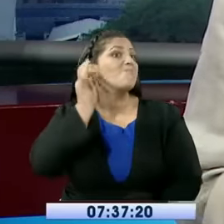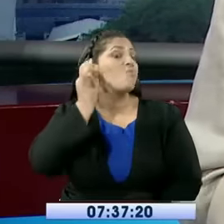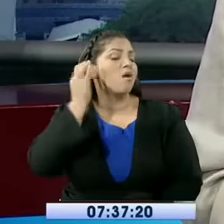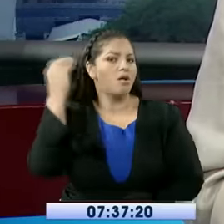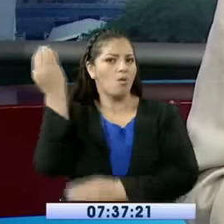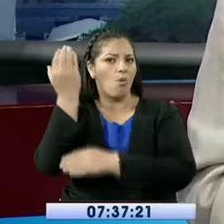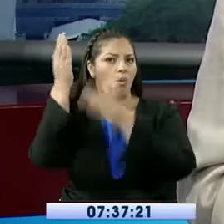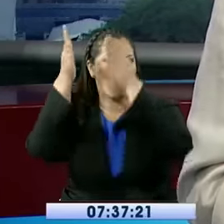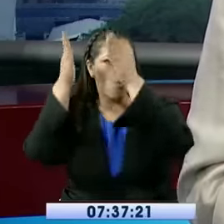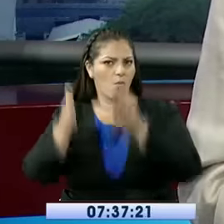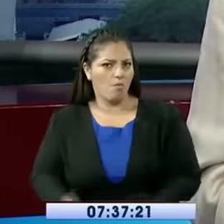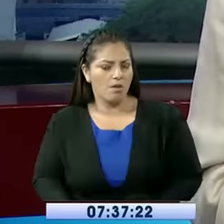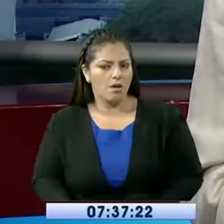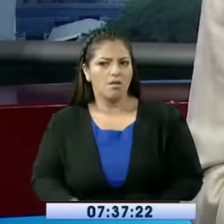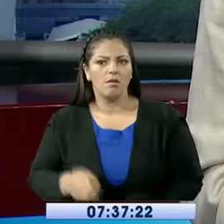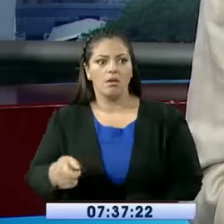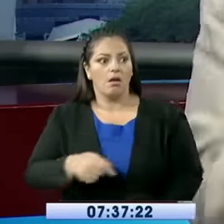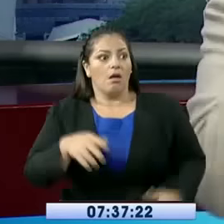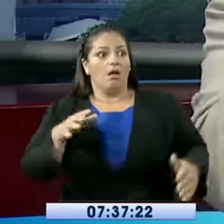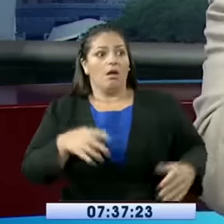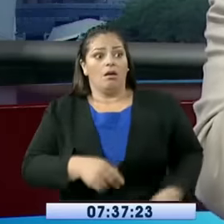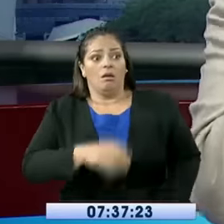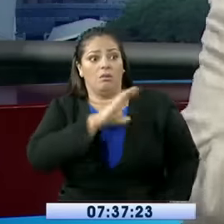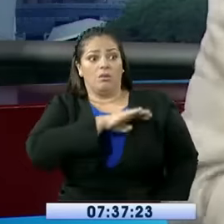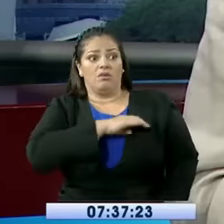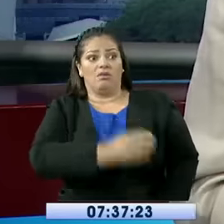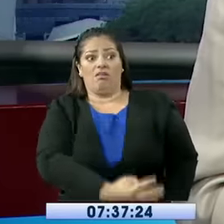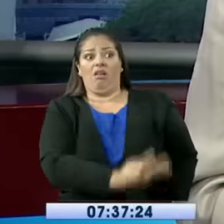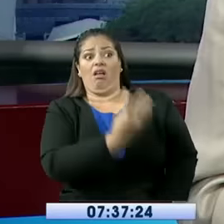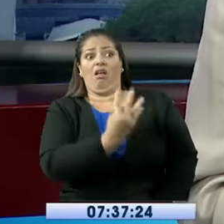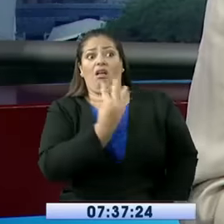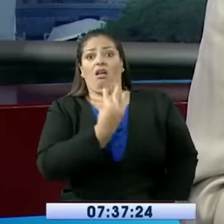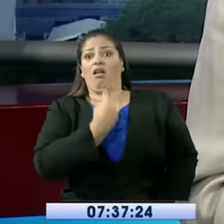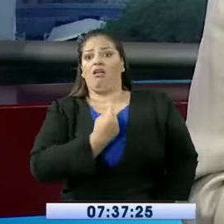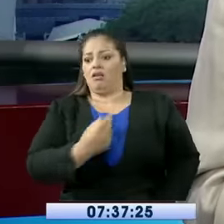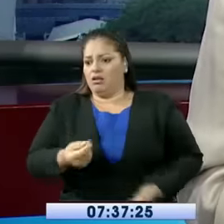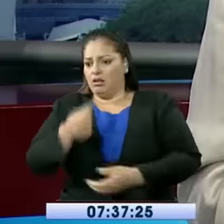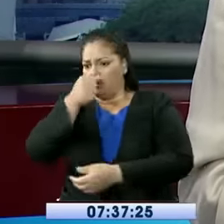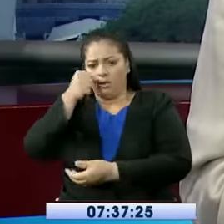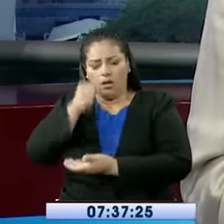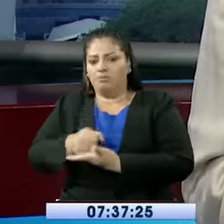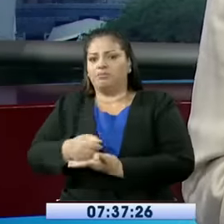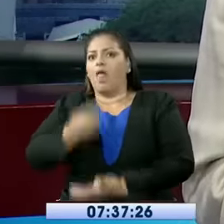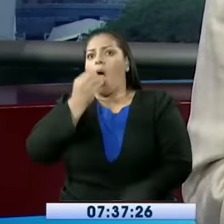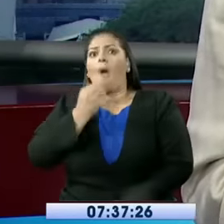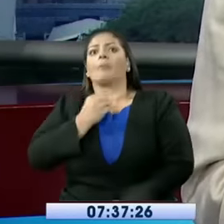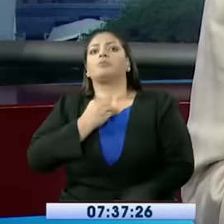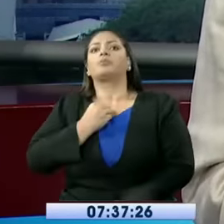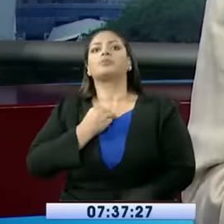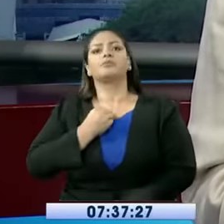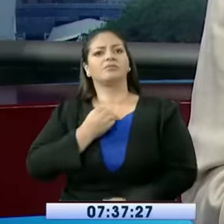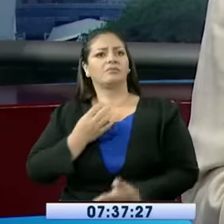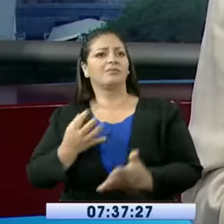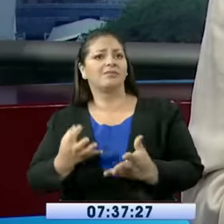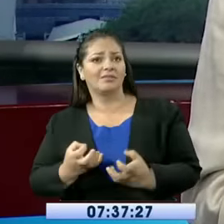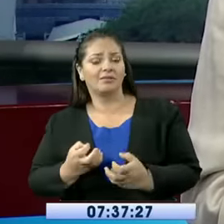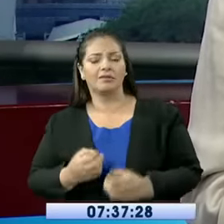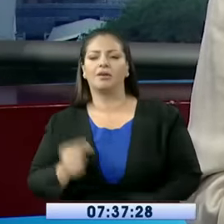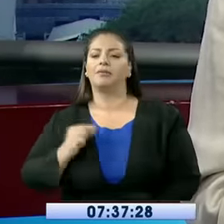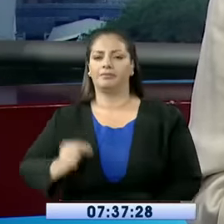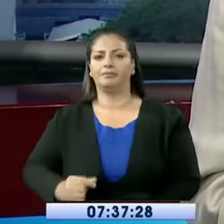intentó tragarse la droga que se presume iba a vender. Darwin Altamirano tiene los detalles.